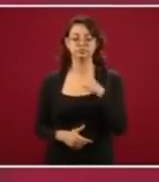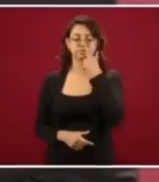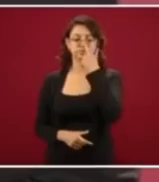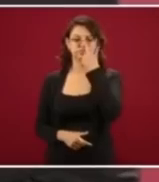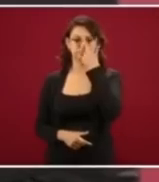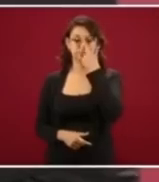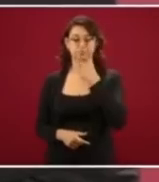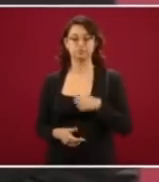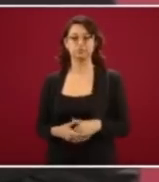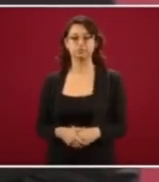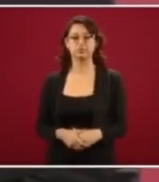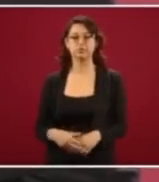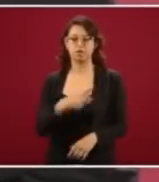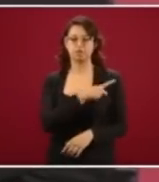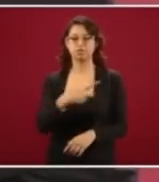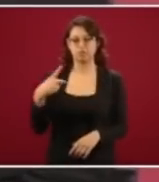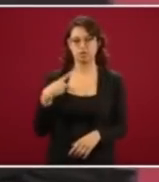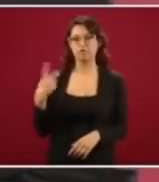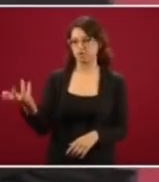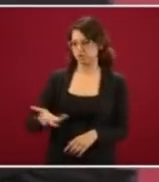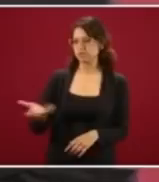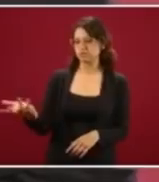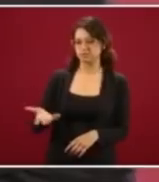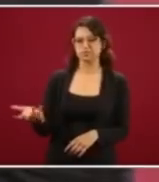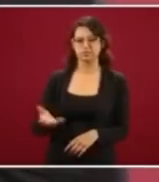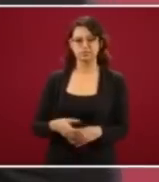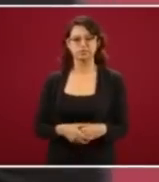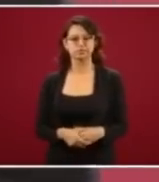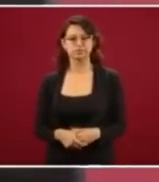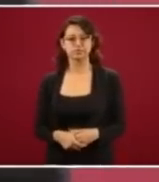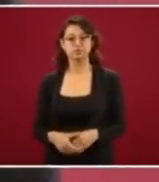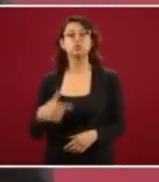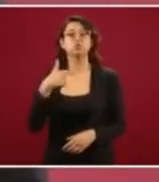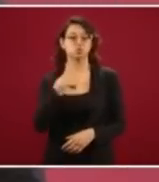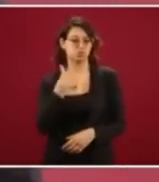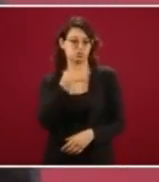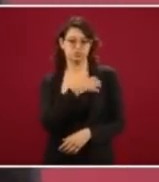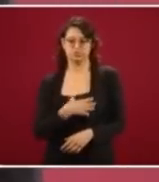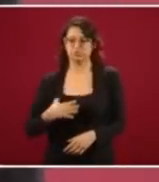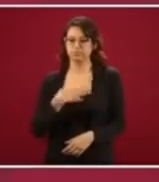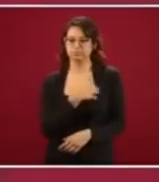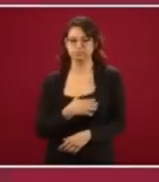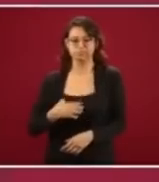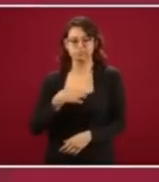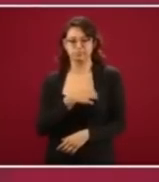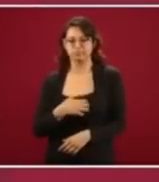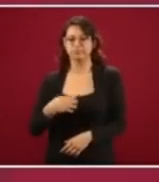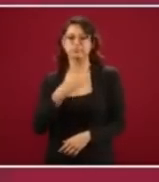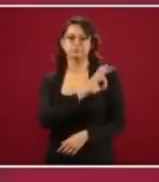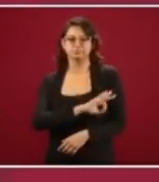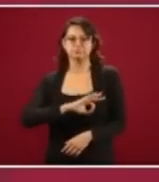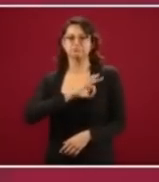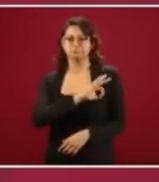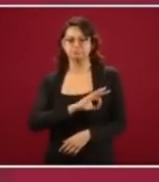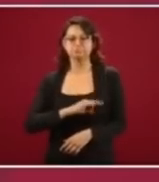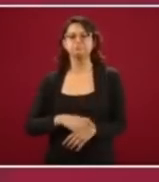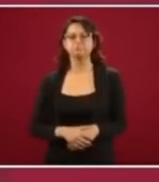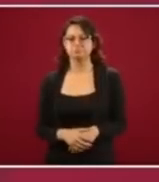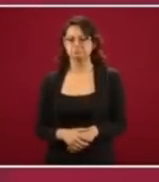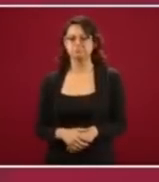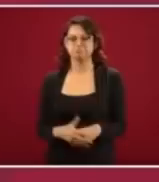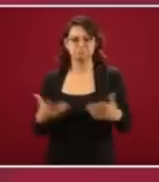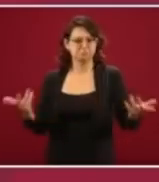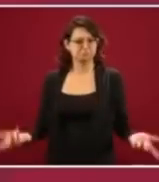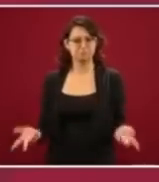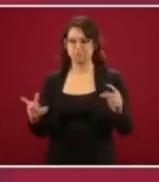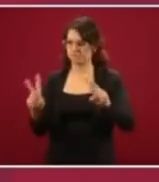se tiene que llevar a cabo. O sea, yo celebro que estos asuntos